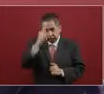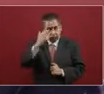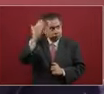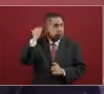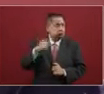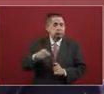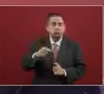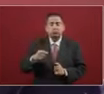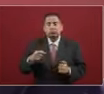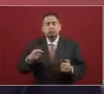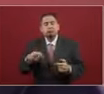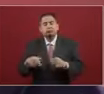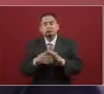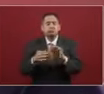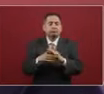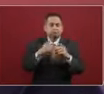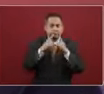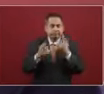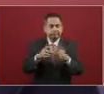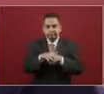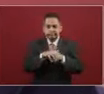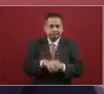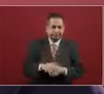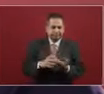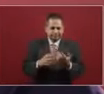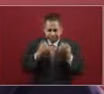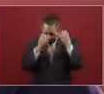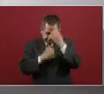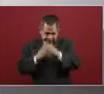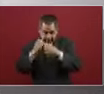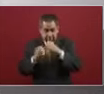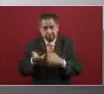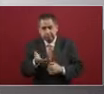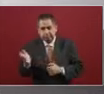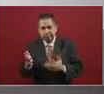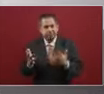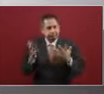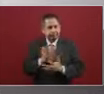de las llamadas evaluaciones